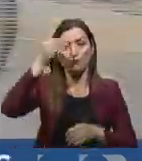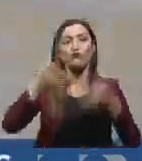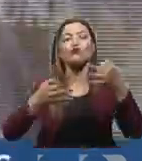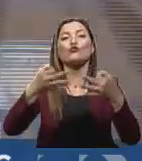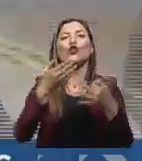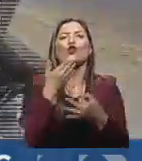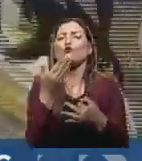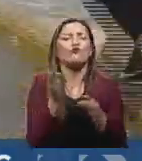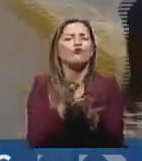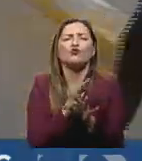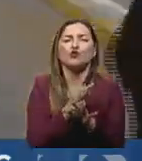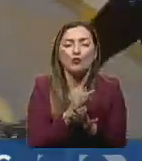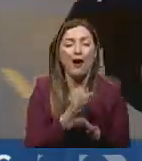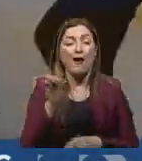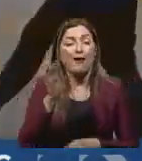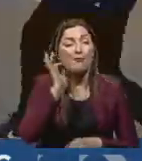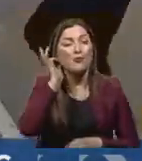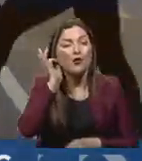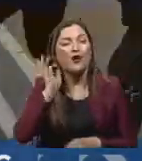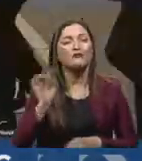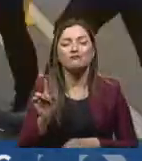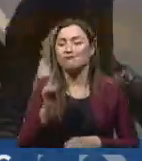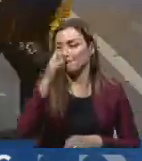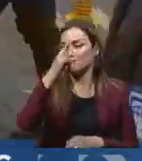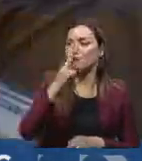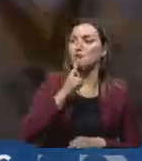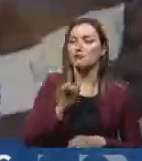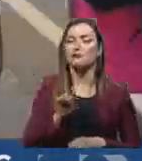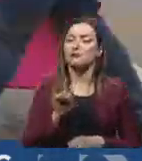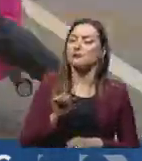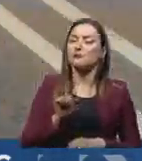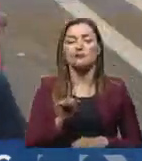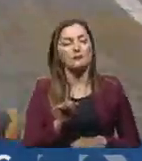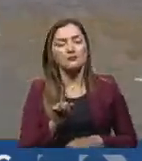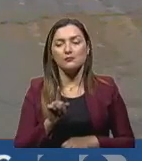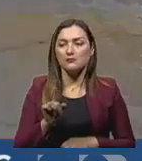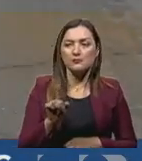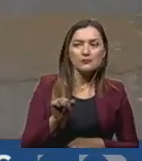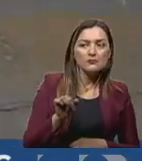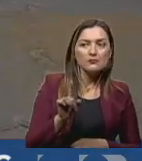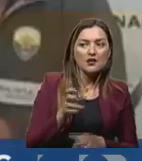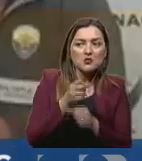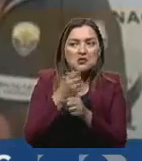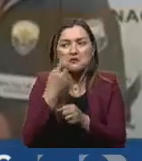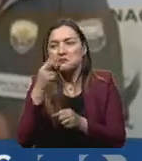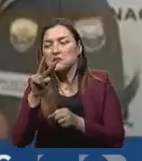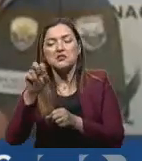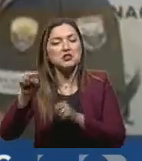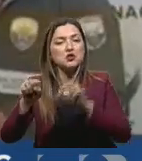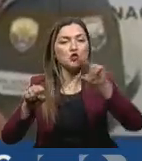el modus operandi de la banda era usar a las mujeres para perfilar el lugar e identificar si existían dispositivos de seguridad